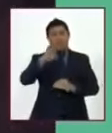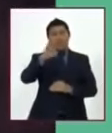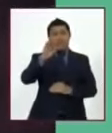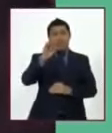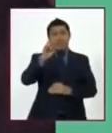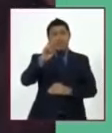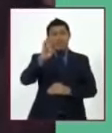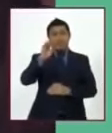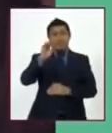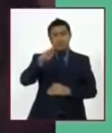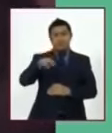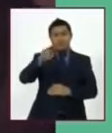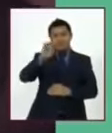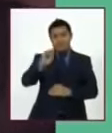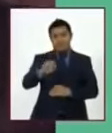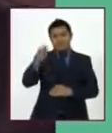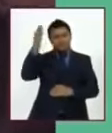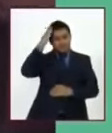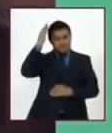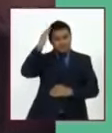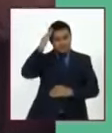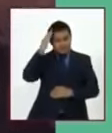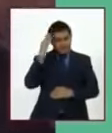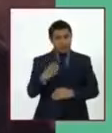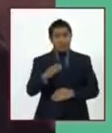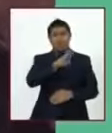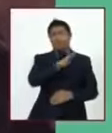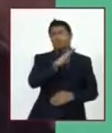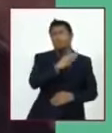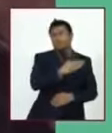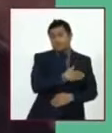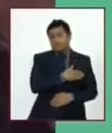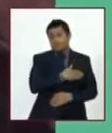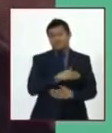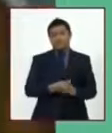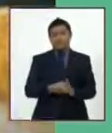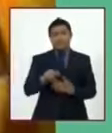Imperio Español. De ahí nos iríamos a